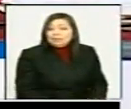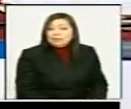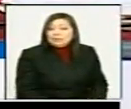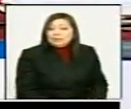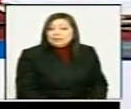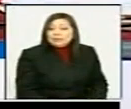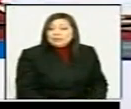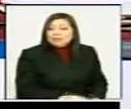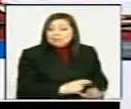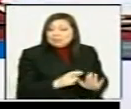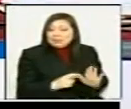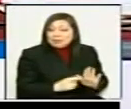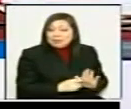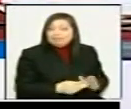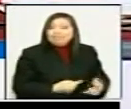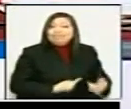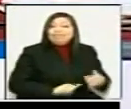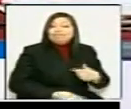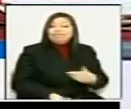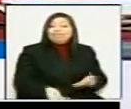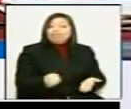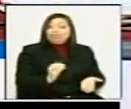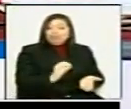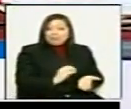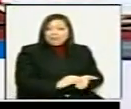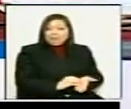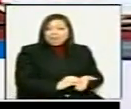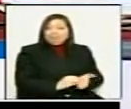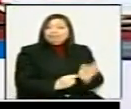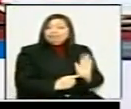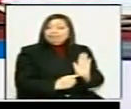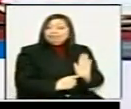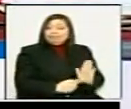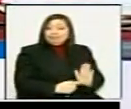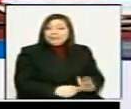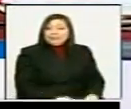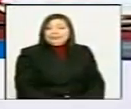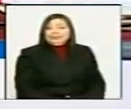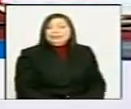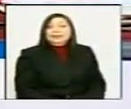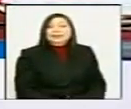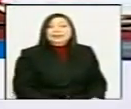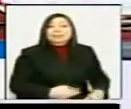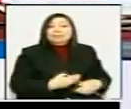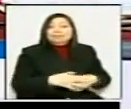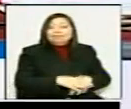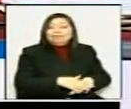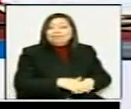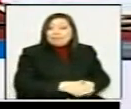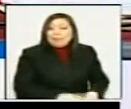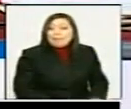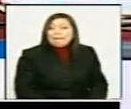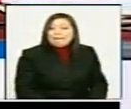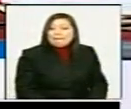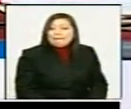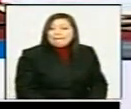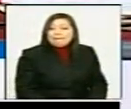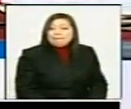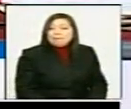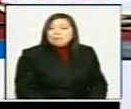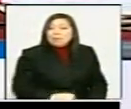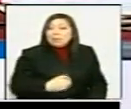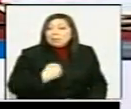el proyecto vuelve a apelar ante el Poder Judicial. Y el